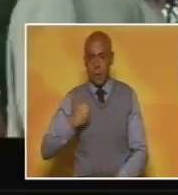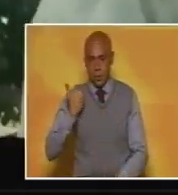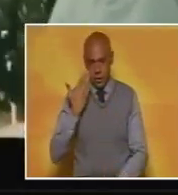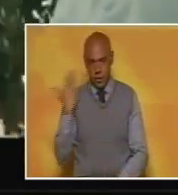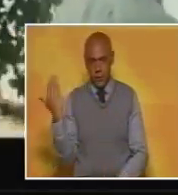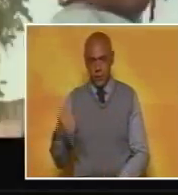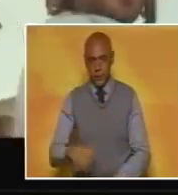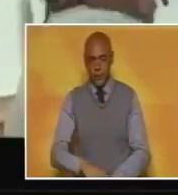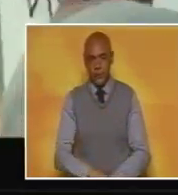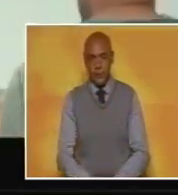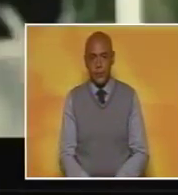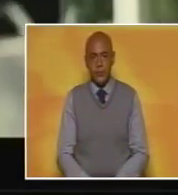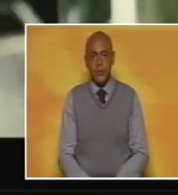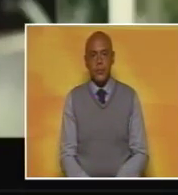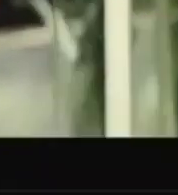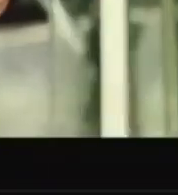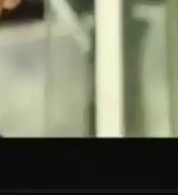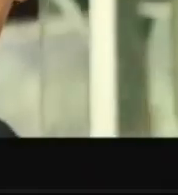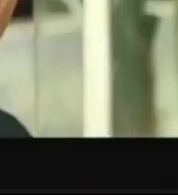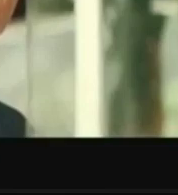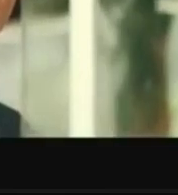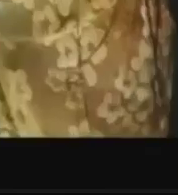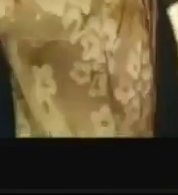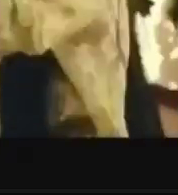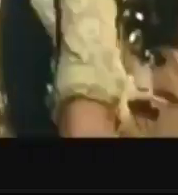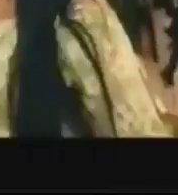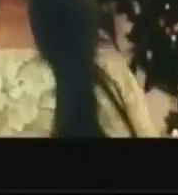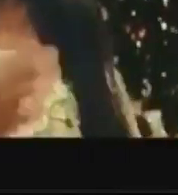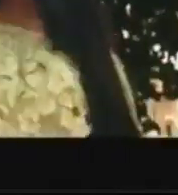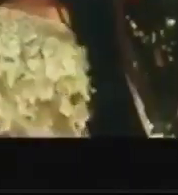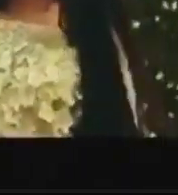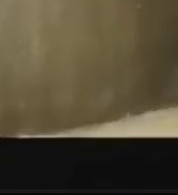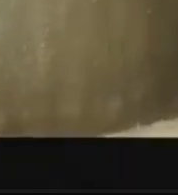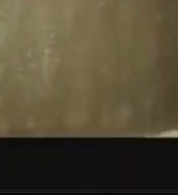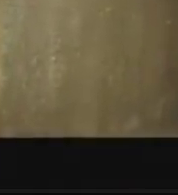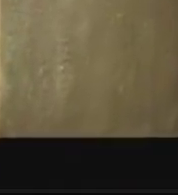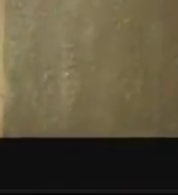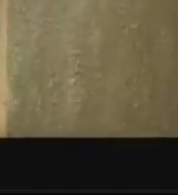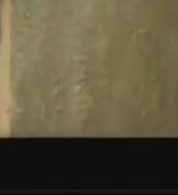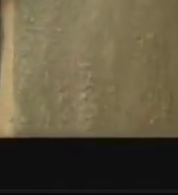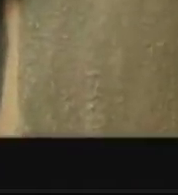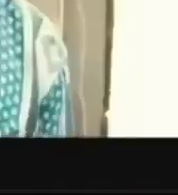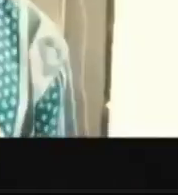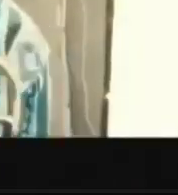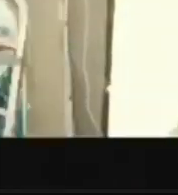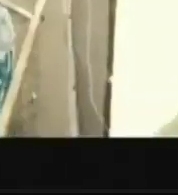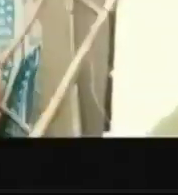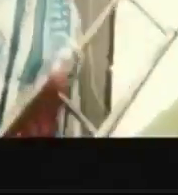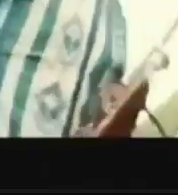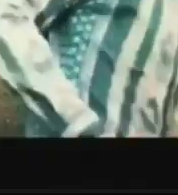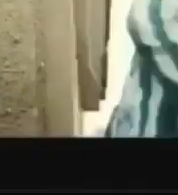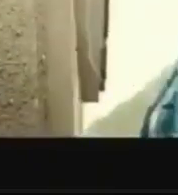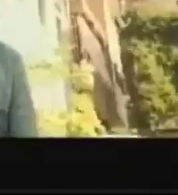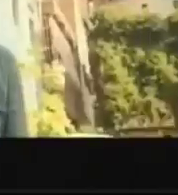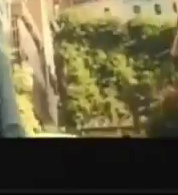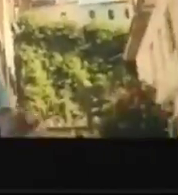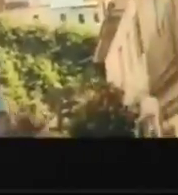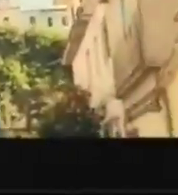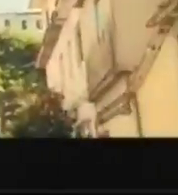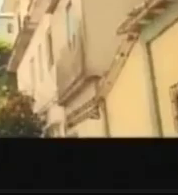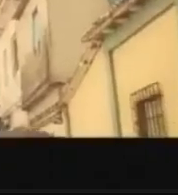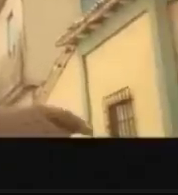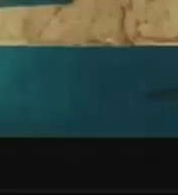soy inocente y tú también. Al final solo sé que está mal, pero se siente